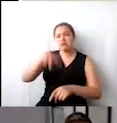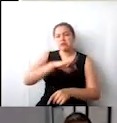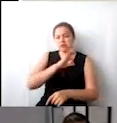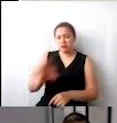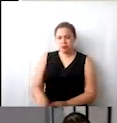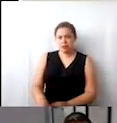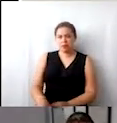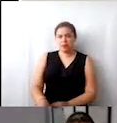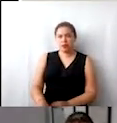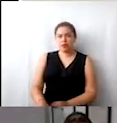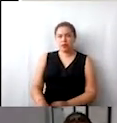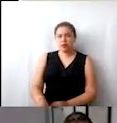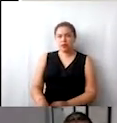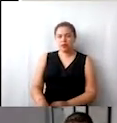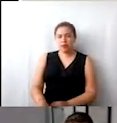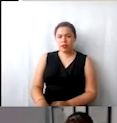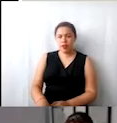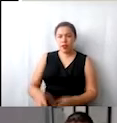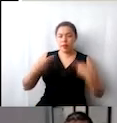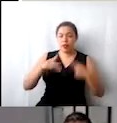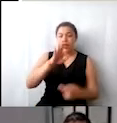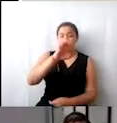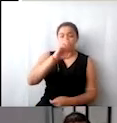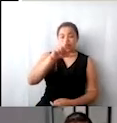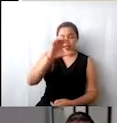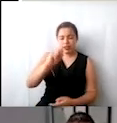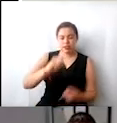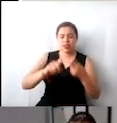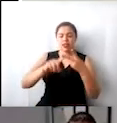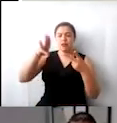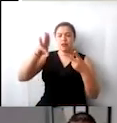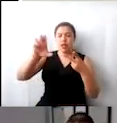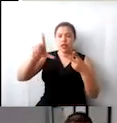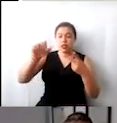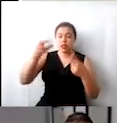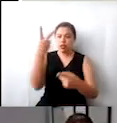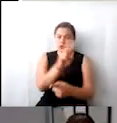Ahora, aquí es para personas físicas y para personas morales, es para los dos el registro.